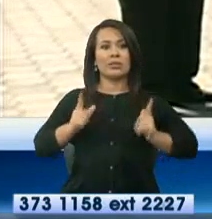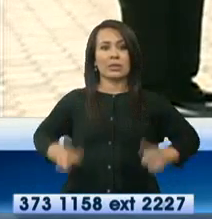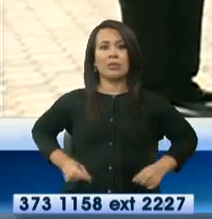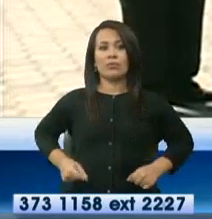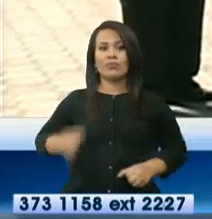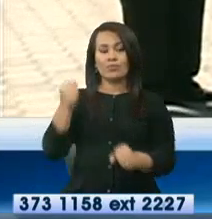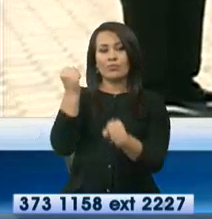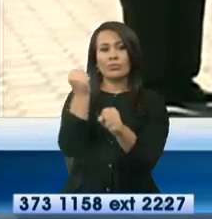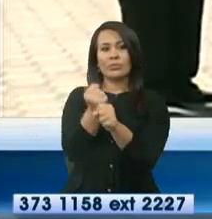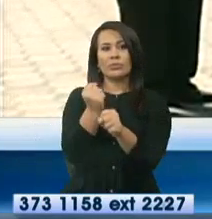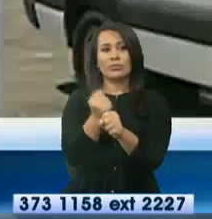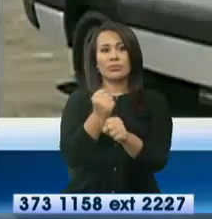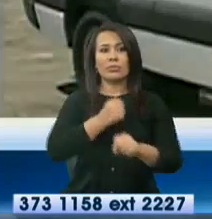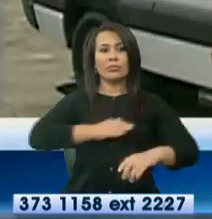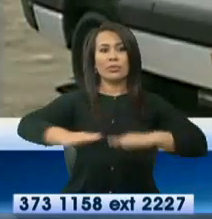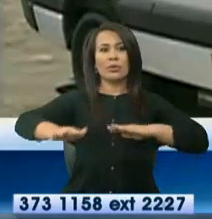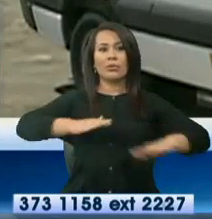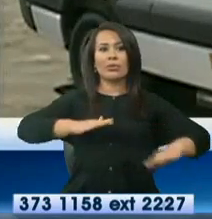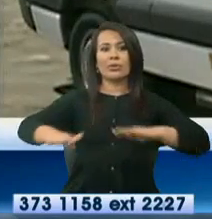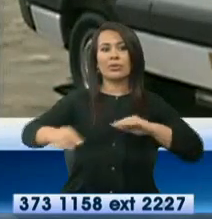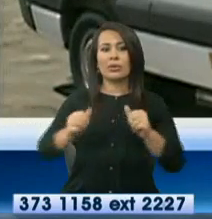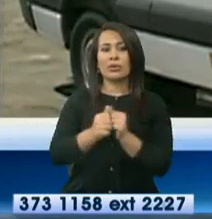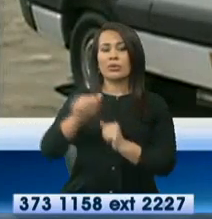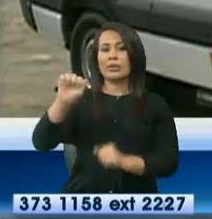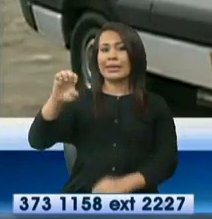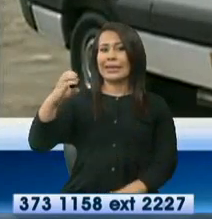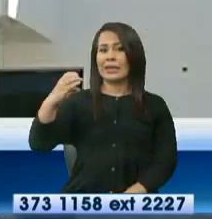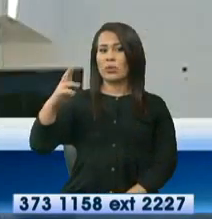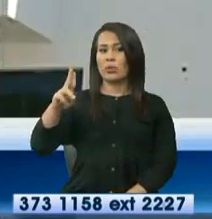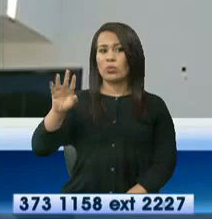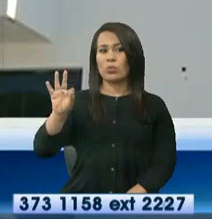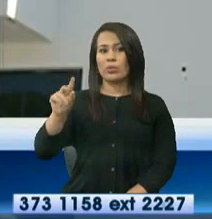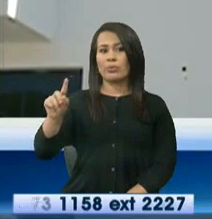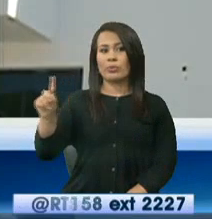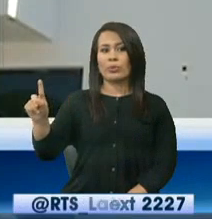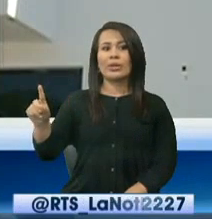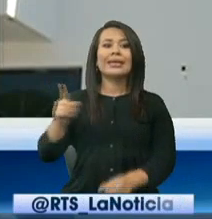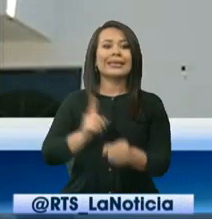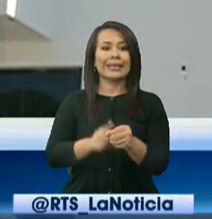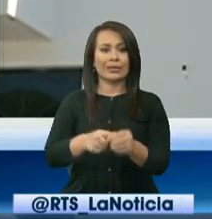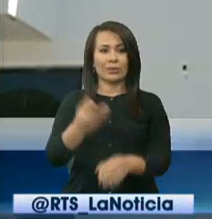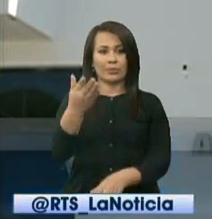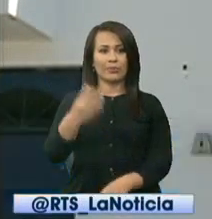quienes trabajan coordinadamente con el EQ911 en Quito, informó Paola Hurtado.